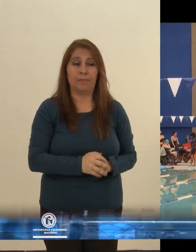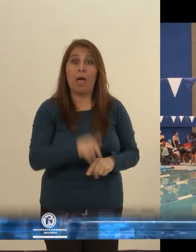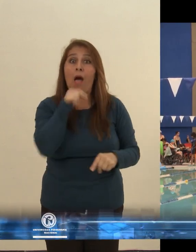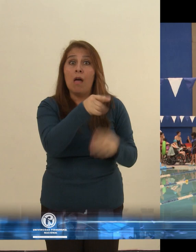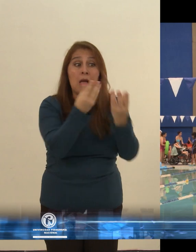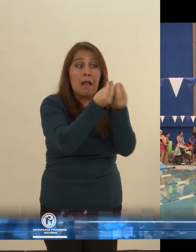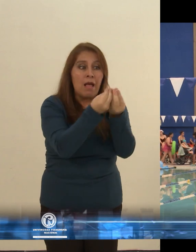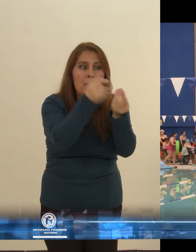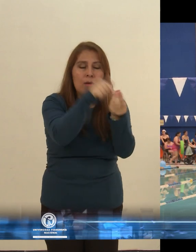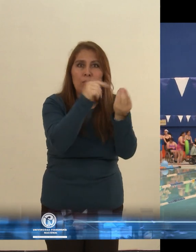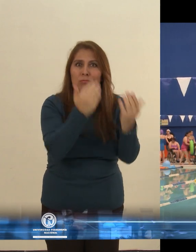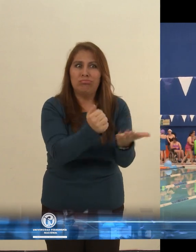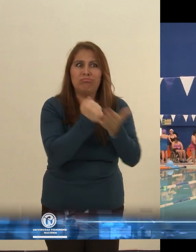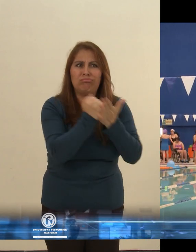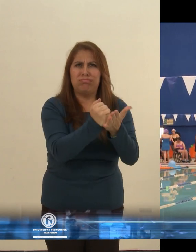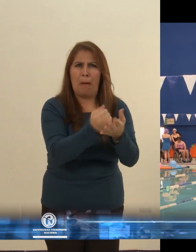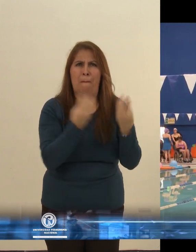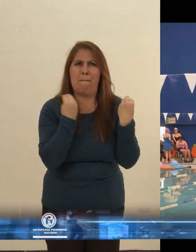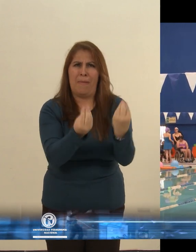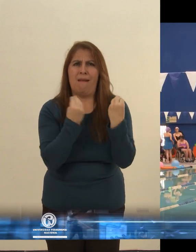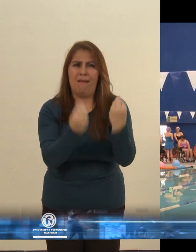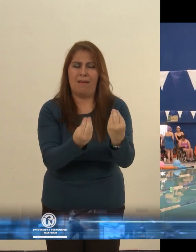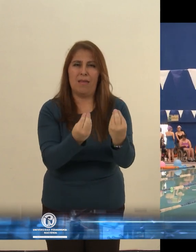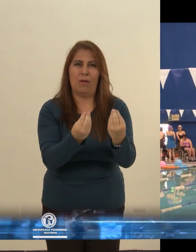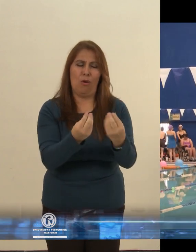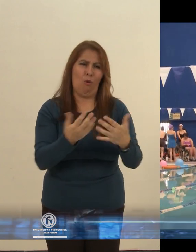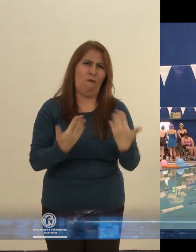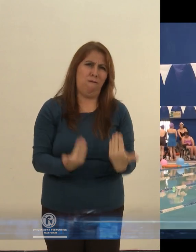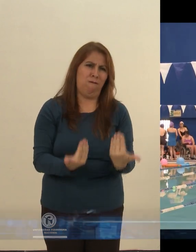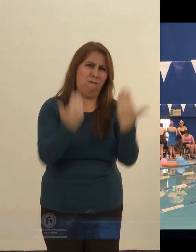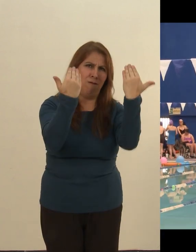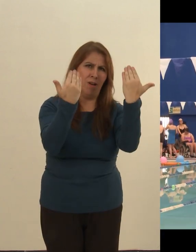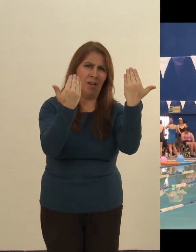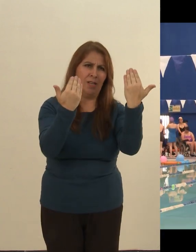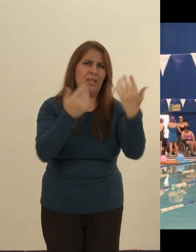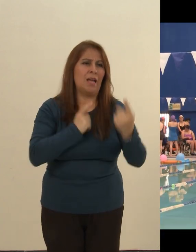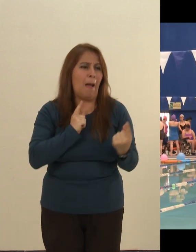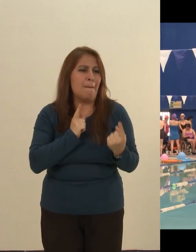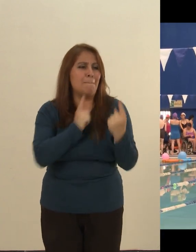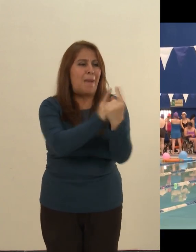que nos dan el máximo posible de